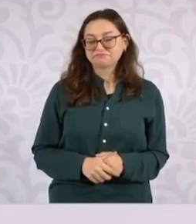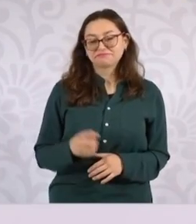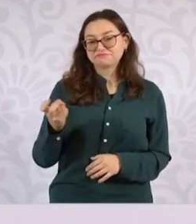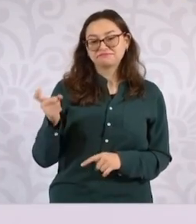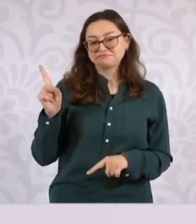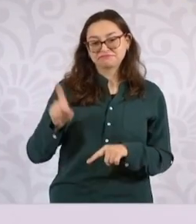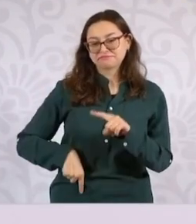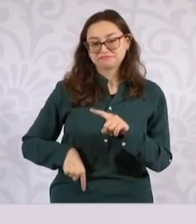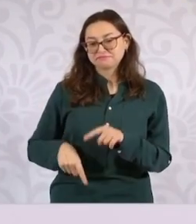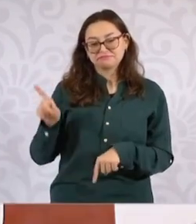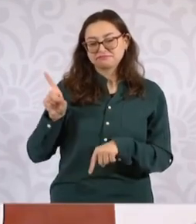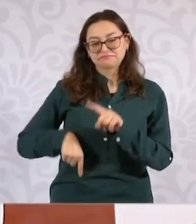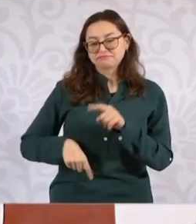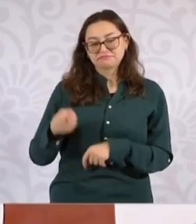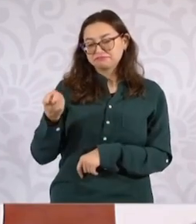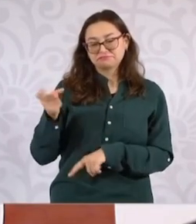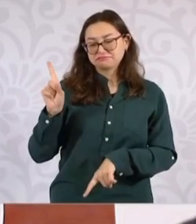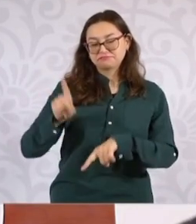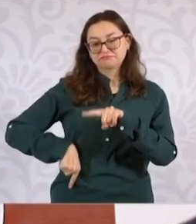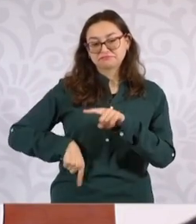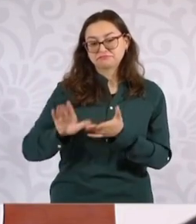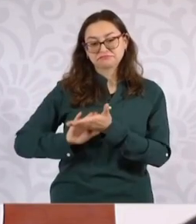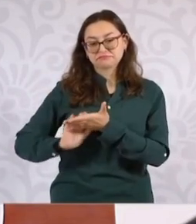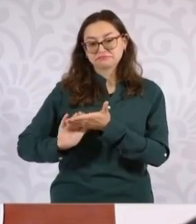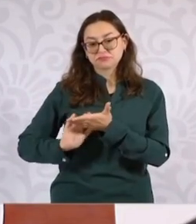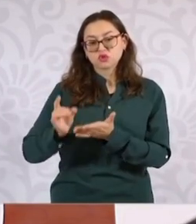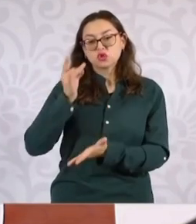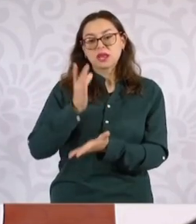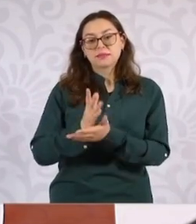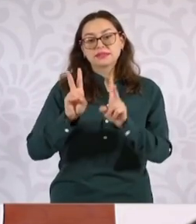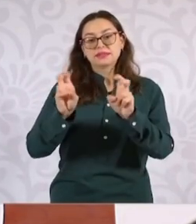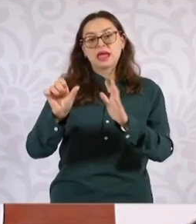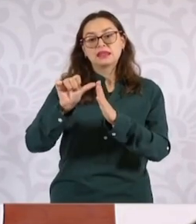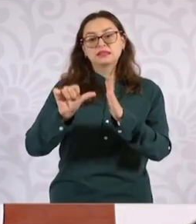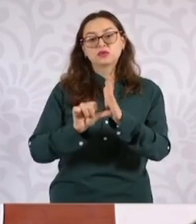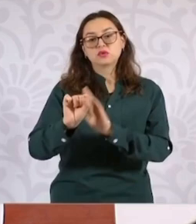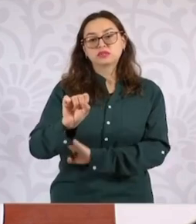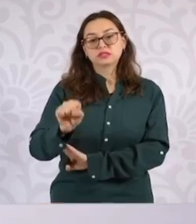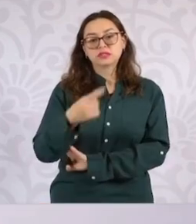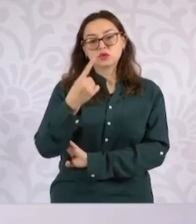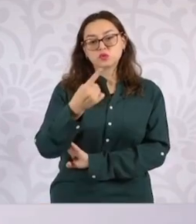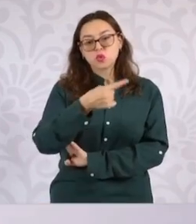nada más queda esta parte de el artículo 61, inciso 1, que pase